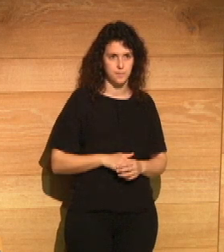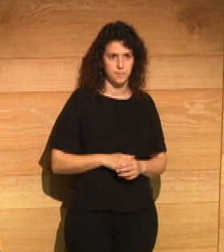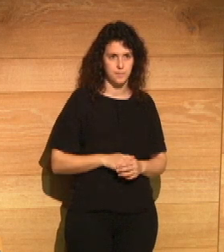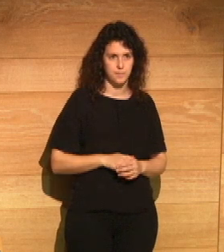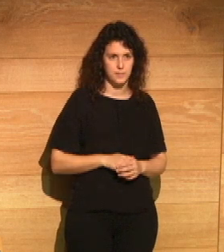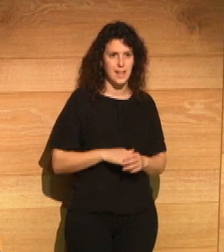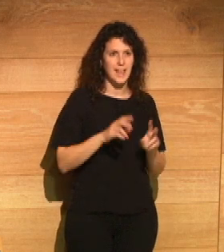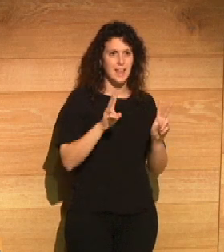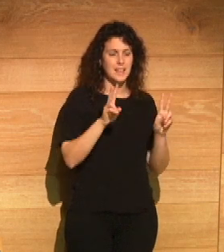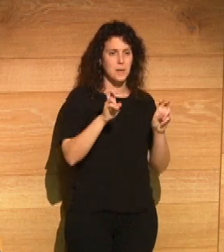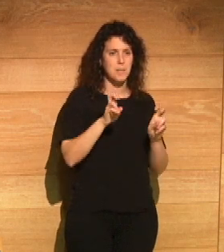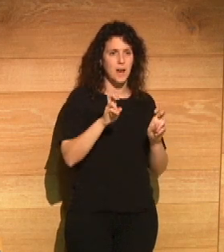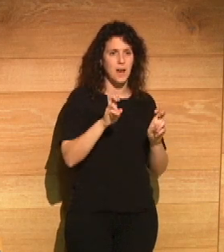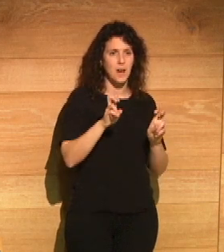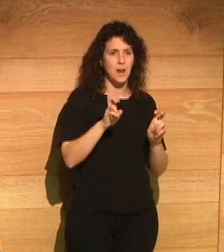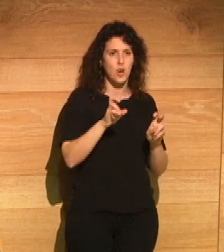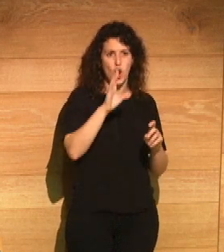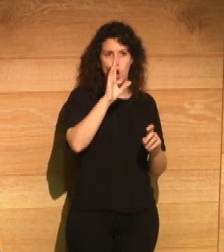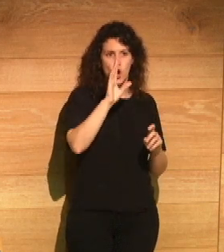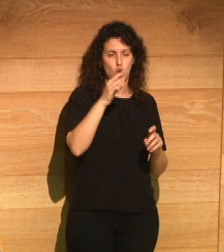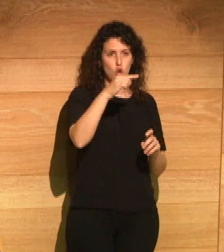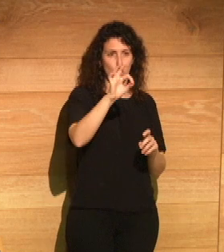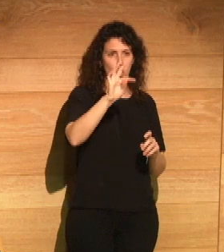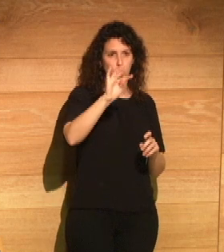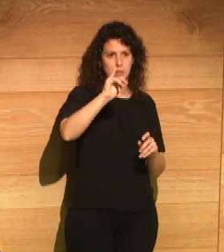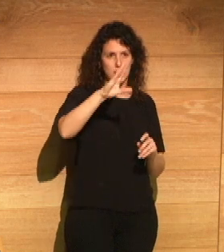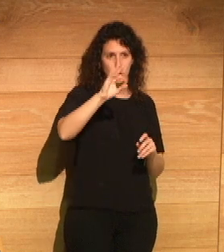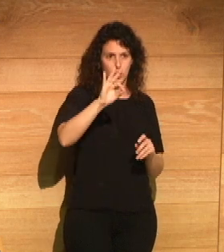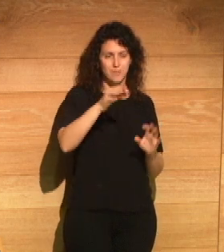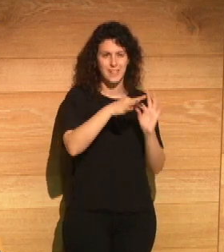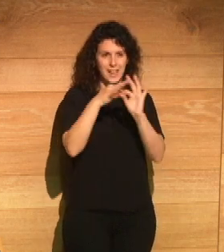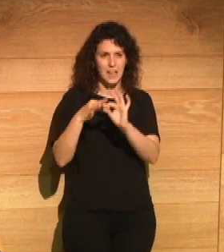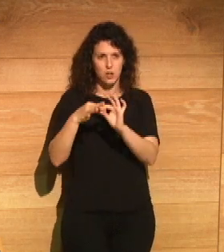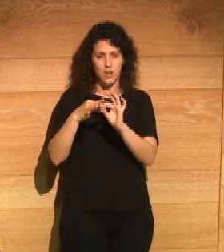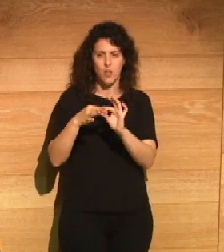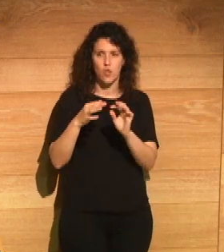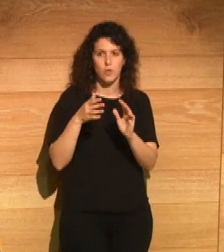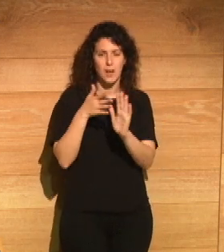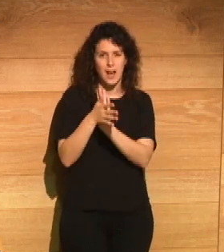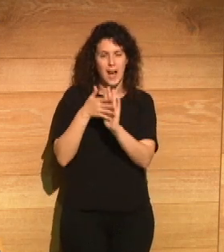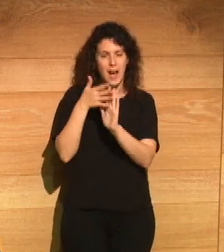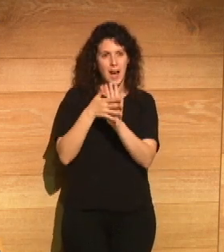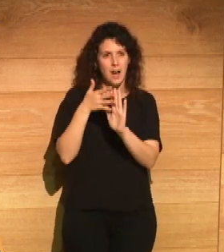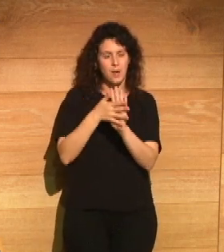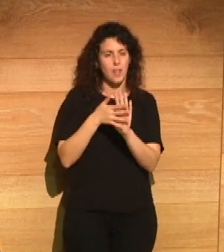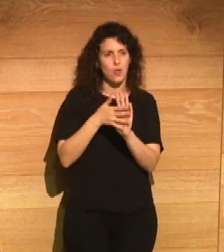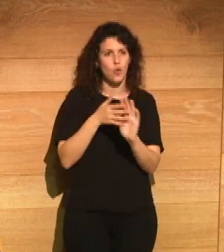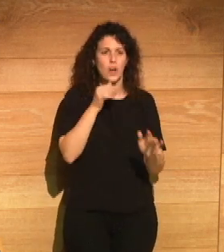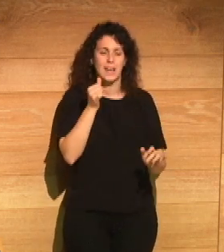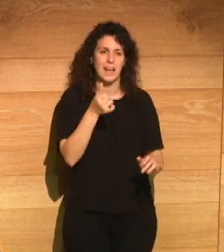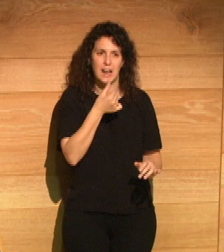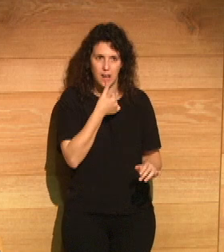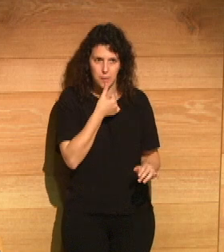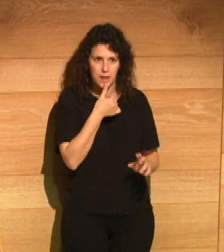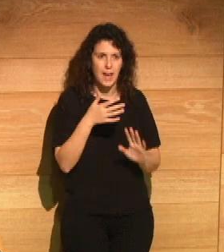Y el gótico tradicionalmente, además, ha hablado de algo que, en clave, ¿no? Ha hablado de algo